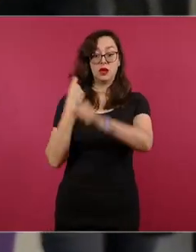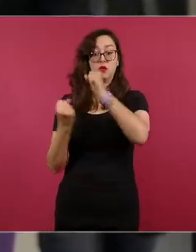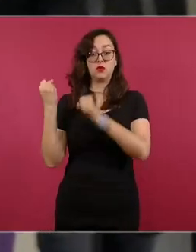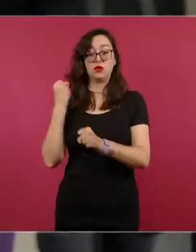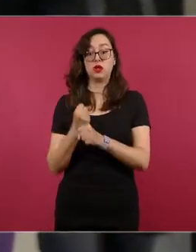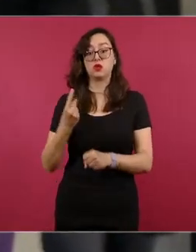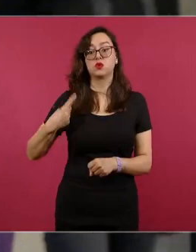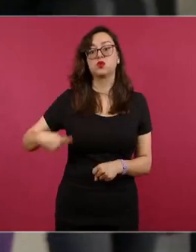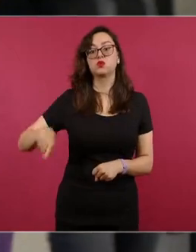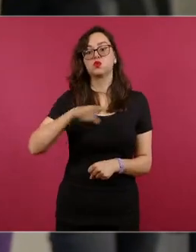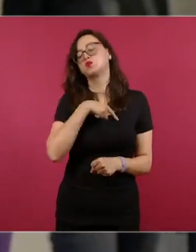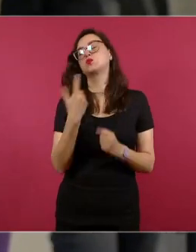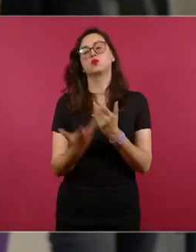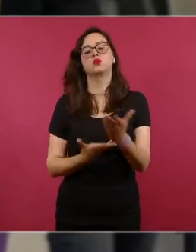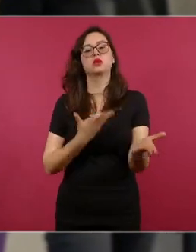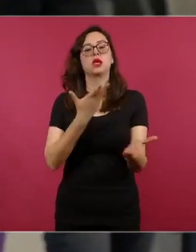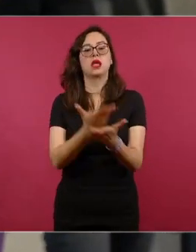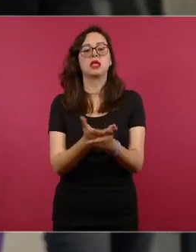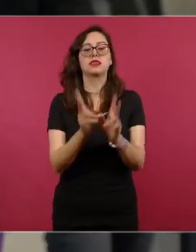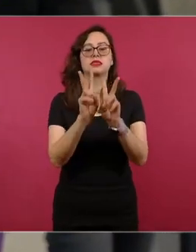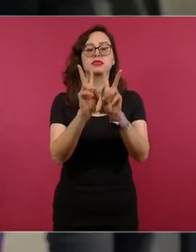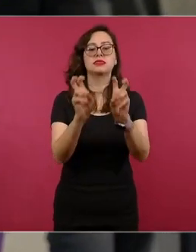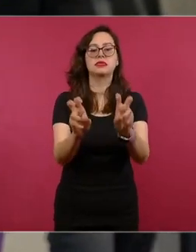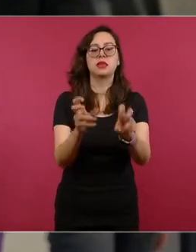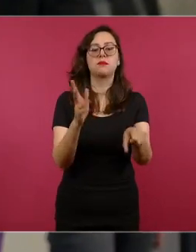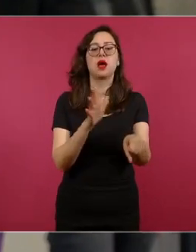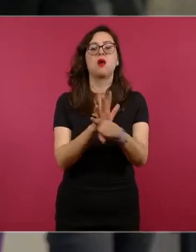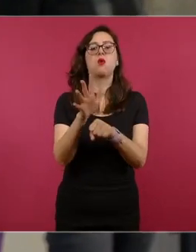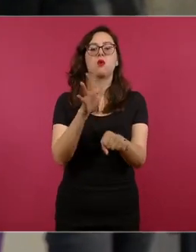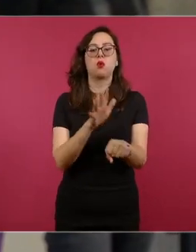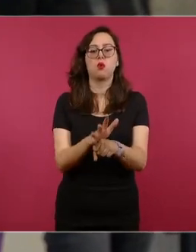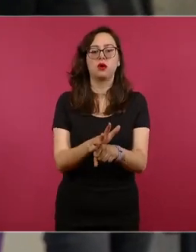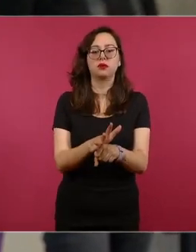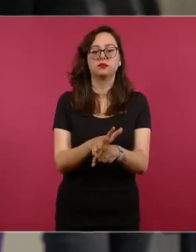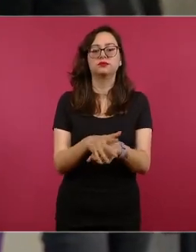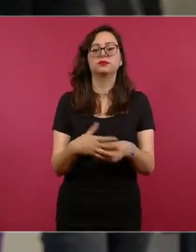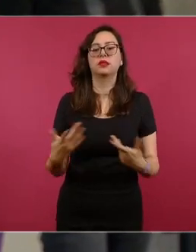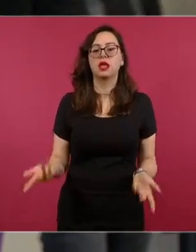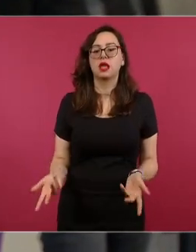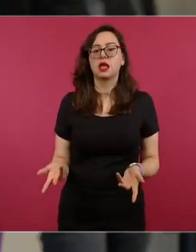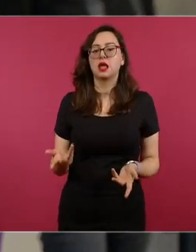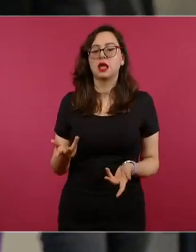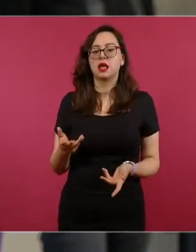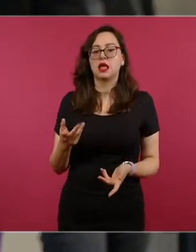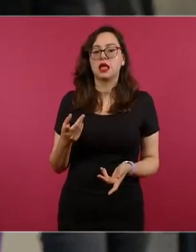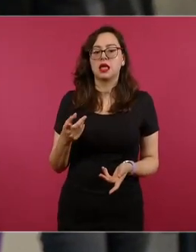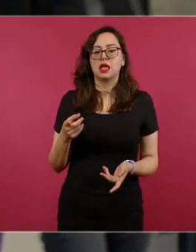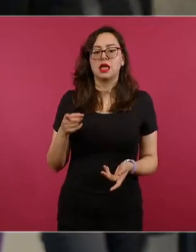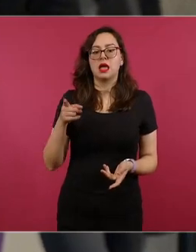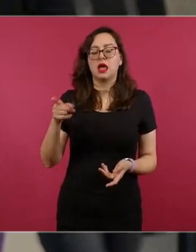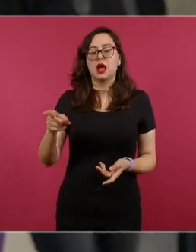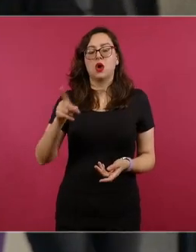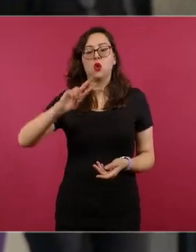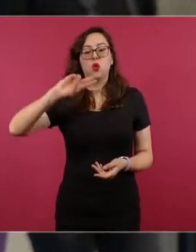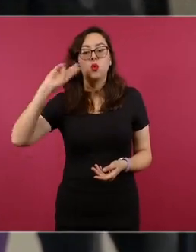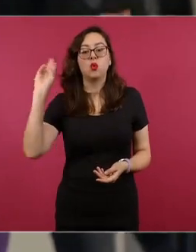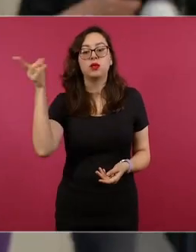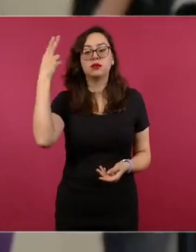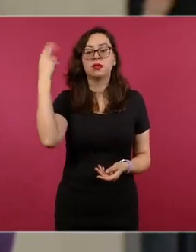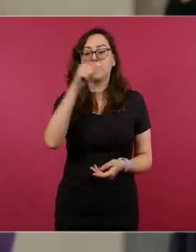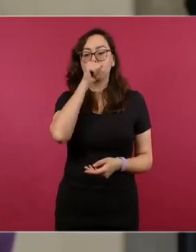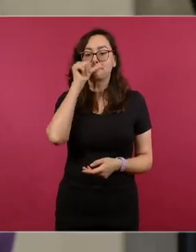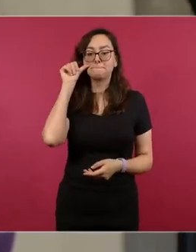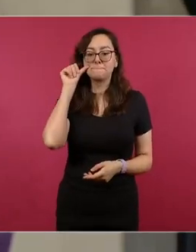una denuncia en relación con la situación de los estudiantes de medicina de la sede Tlalpan de las universidades para el bienestar Benito Juárez